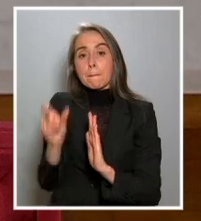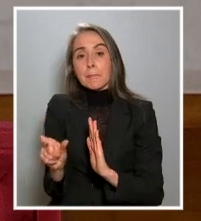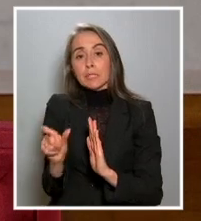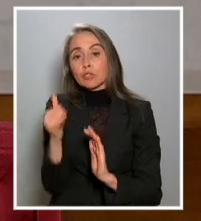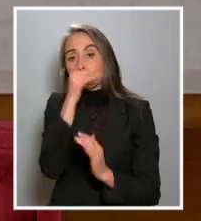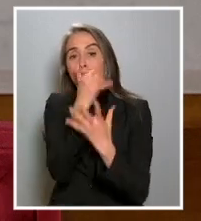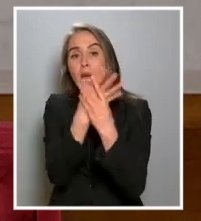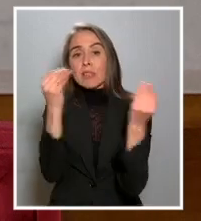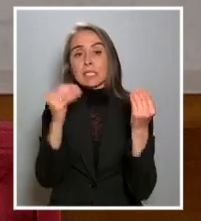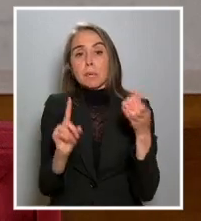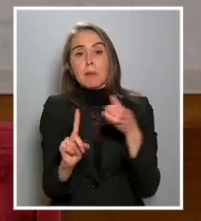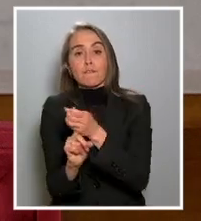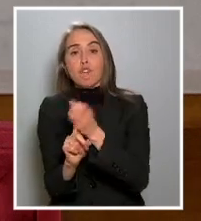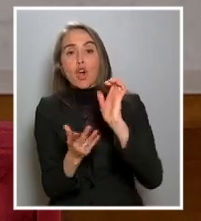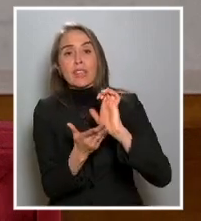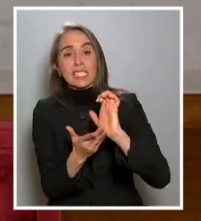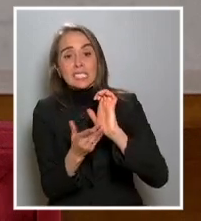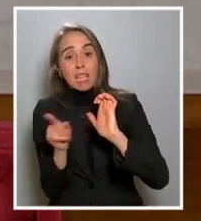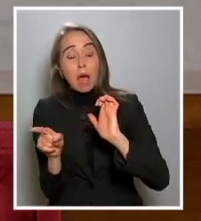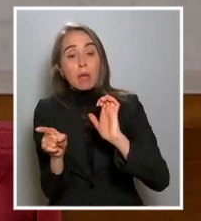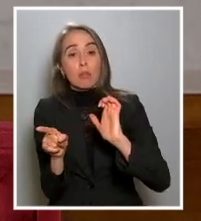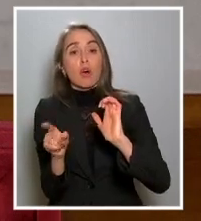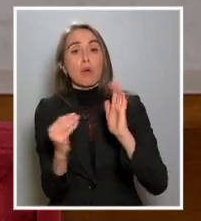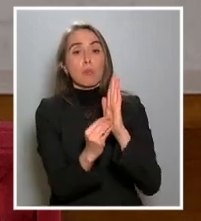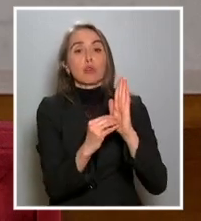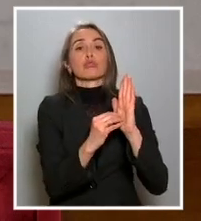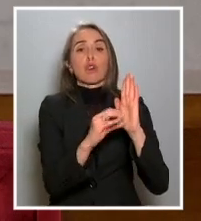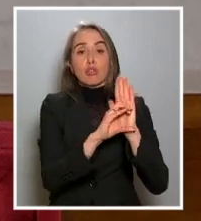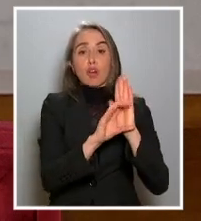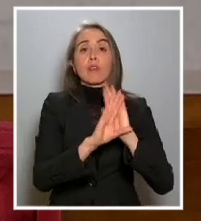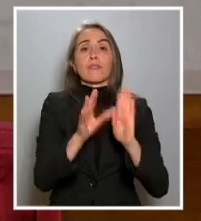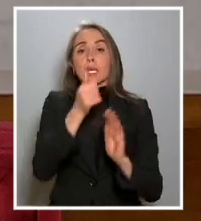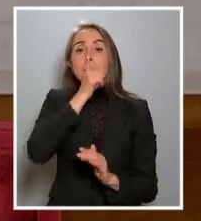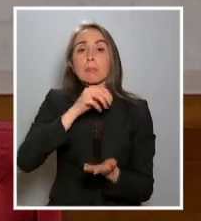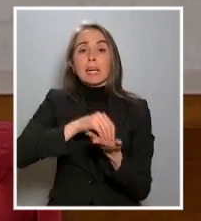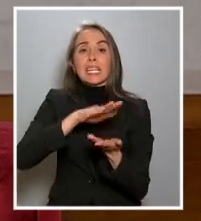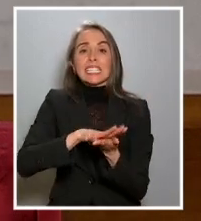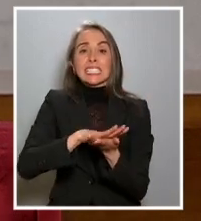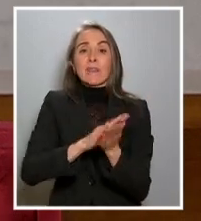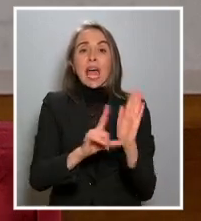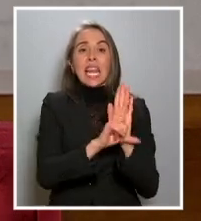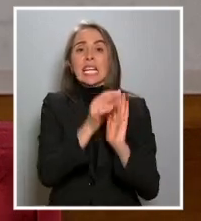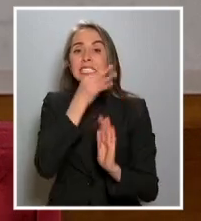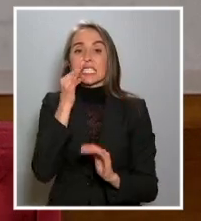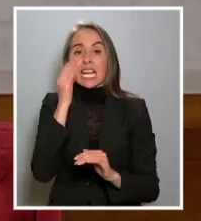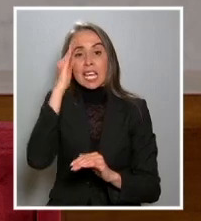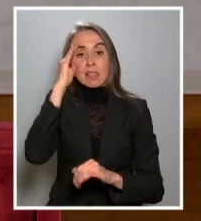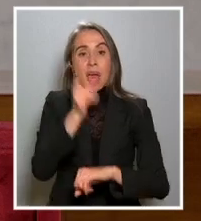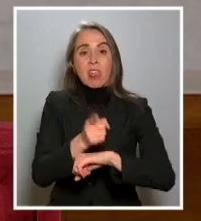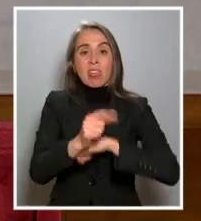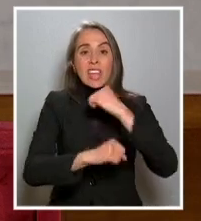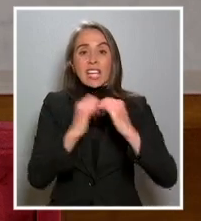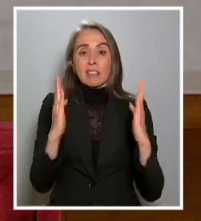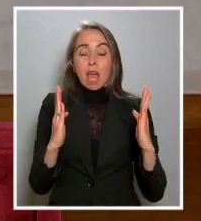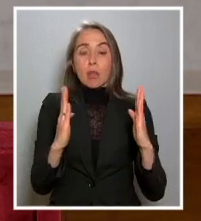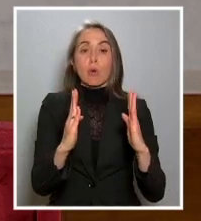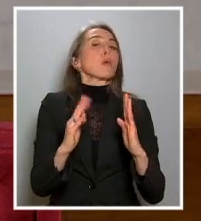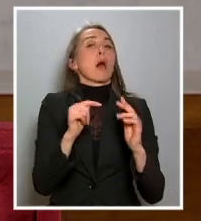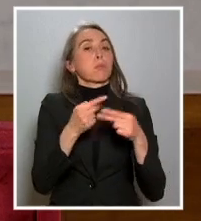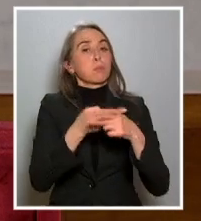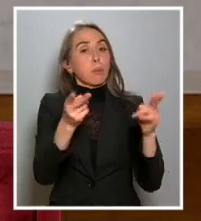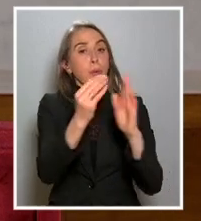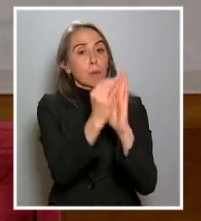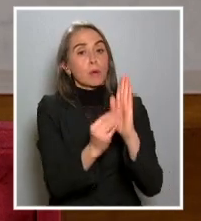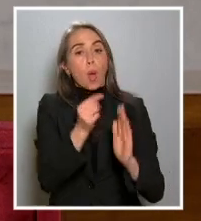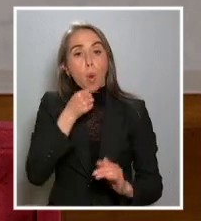ausente por desaparición forzada y la que pone fin a la reserva de las denominadas leyes secretas de la dictadura. Prontamente